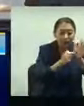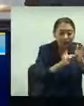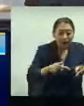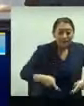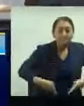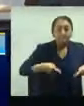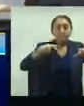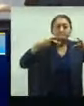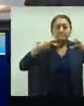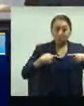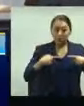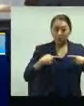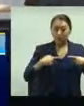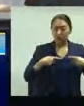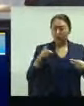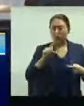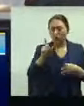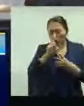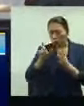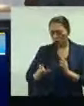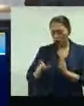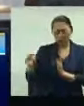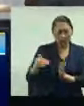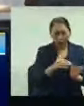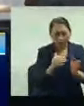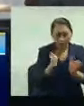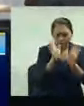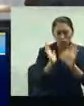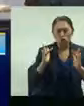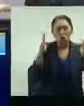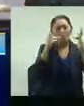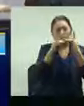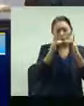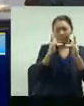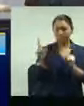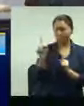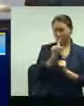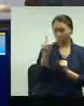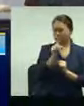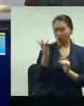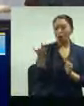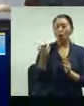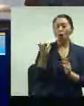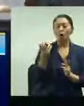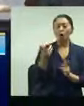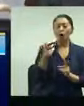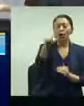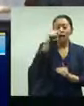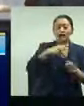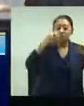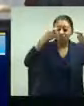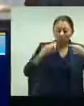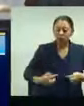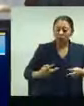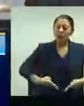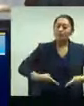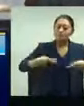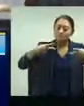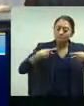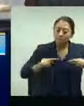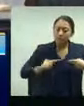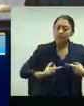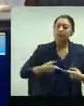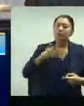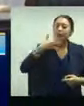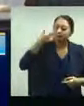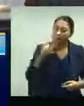jugando, no son caminos rurales o puentes o cosas así, son vidas. Entonces, de verdad,